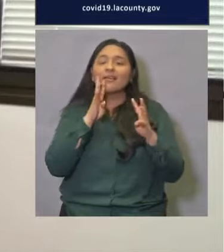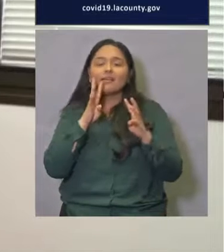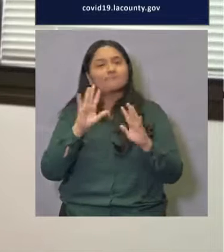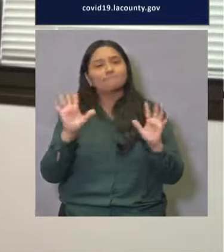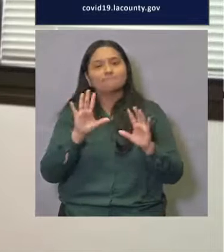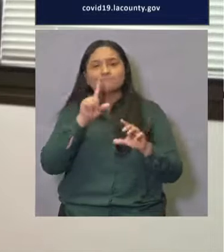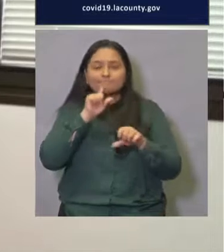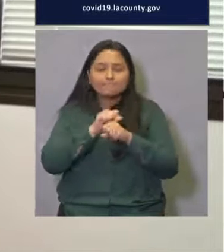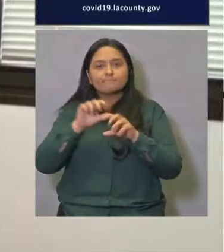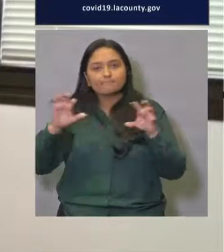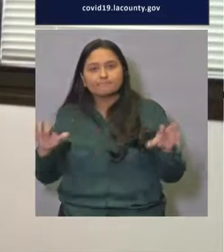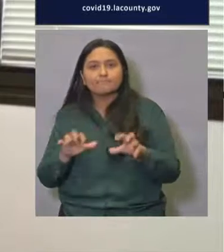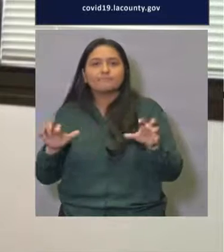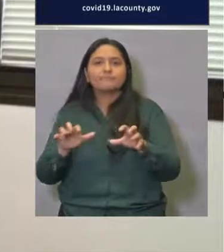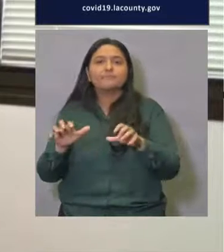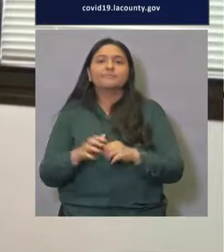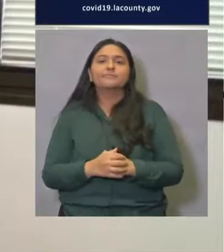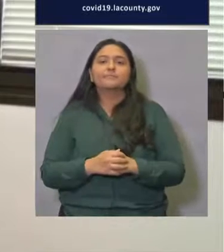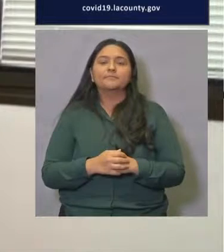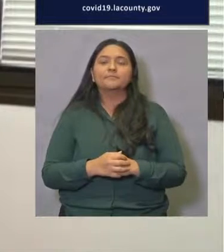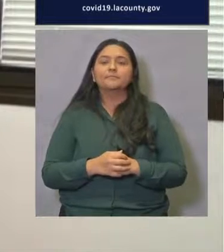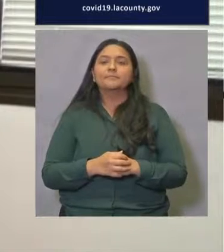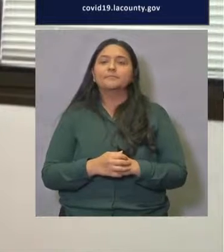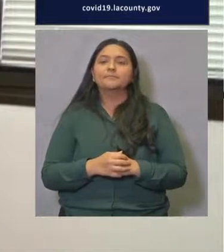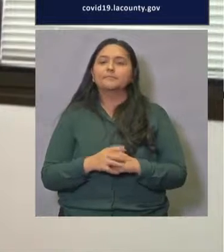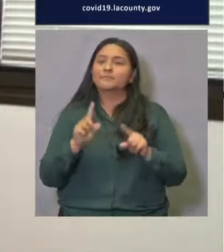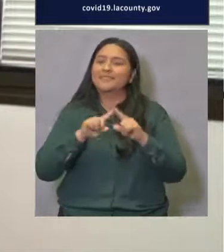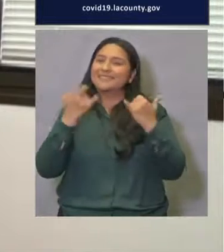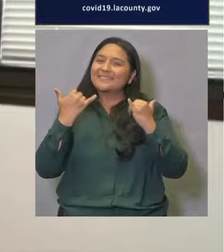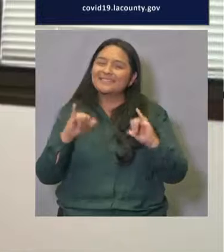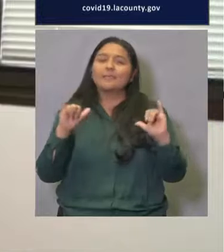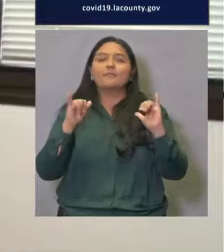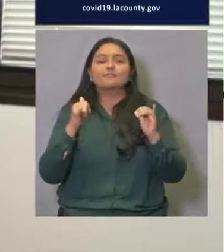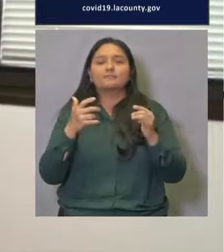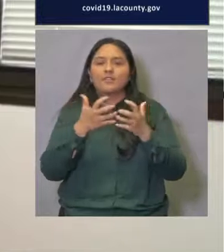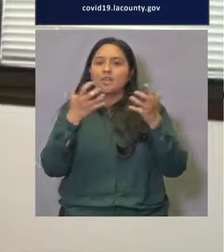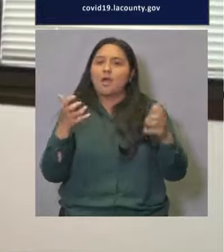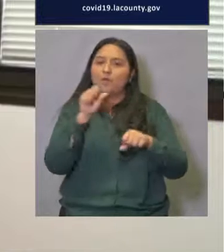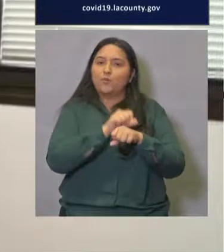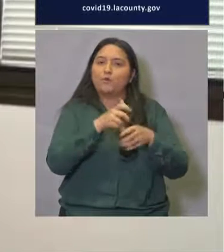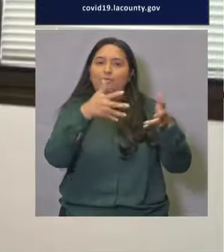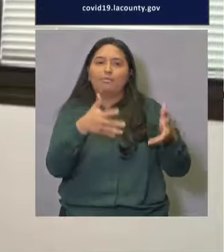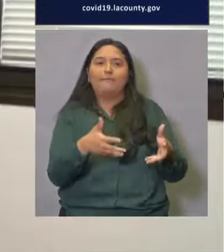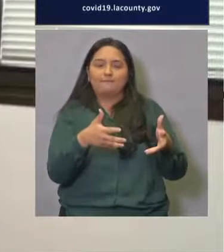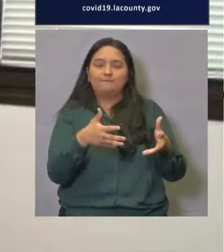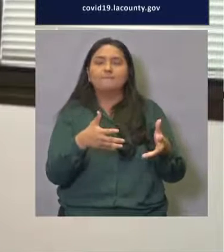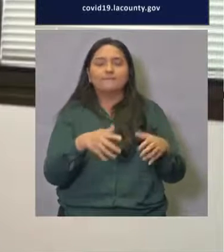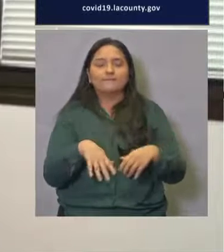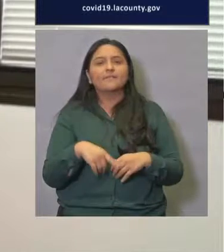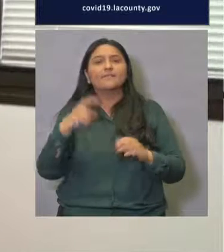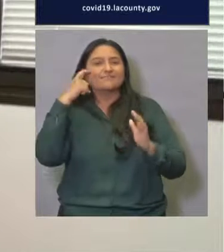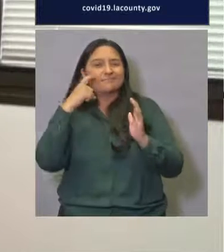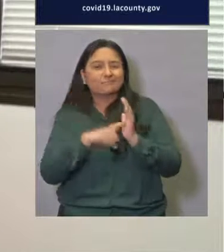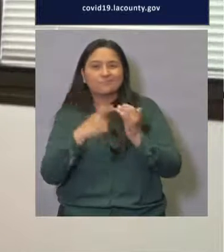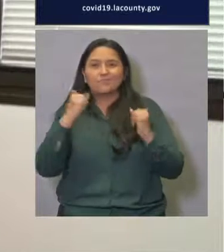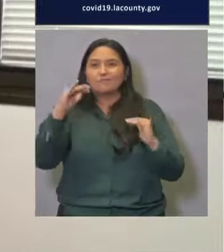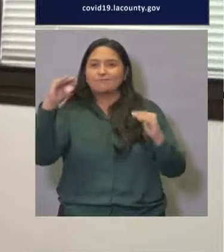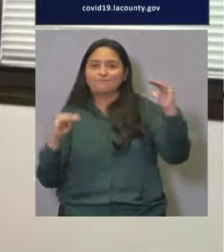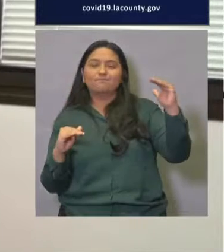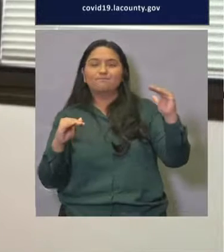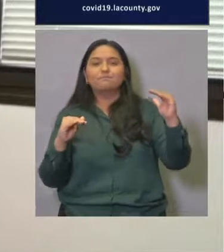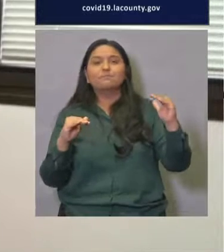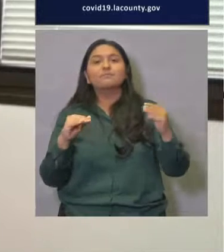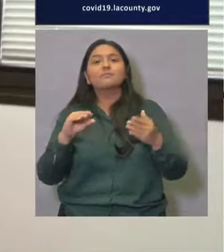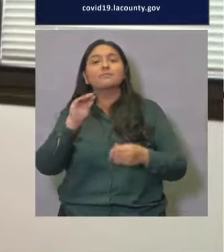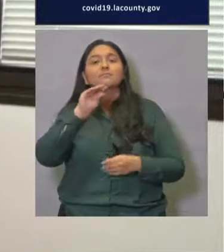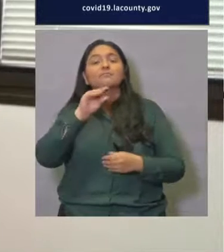respuesta. Pero se necesita hacer más trabajo. Sigue habiendo diferencias en el porcentaje de personas vacunadas en